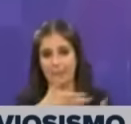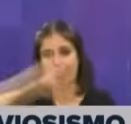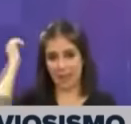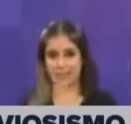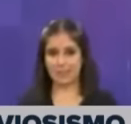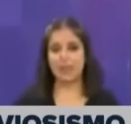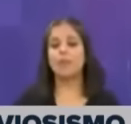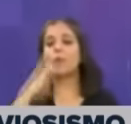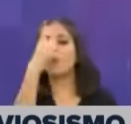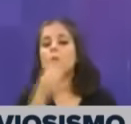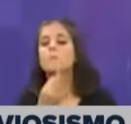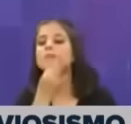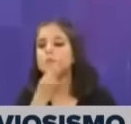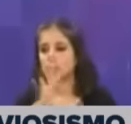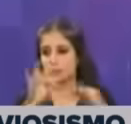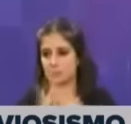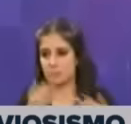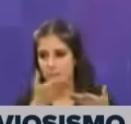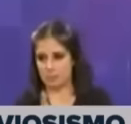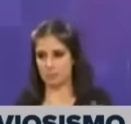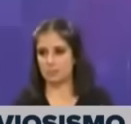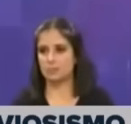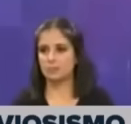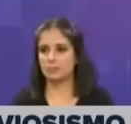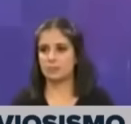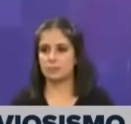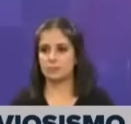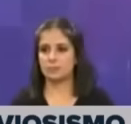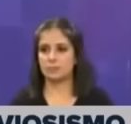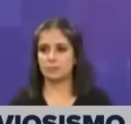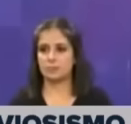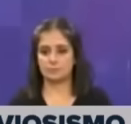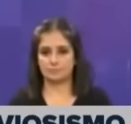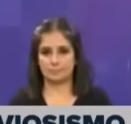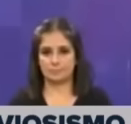Adelante, candidata, tiene un minuto, la escuchamos.